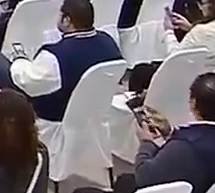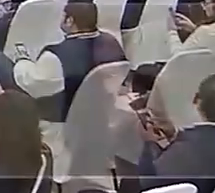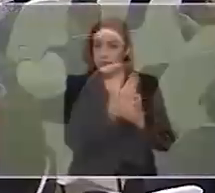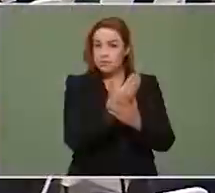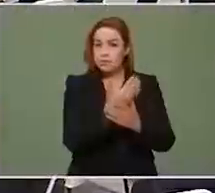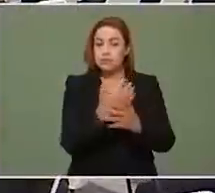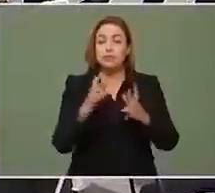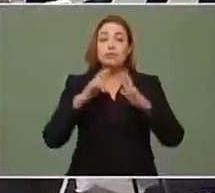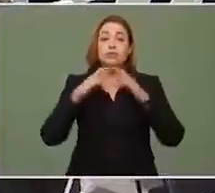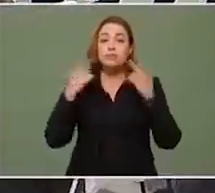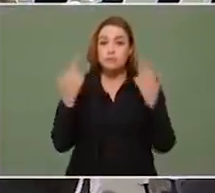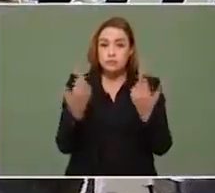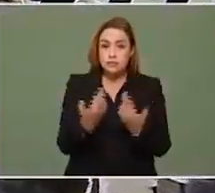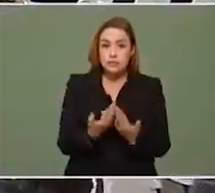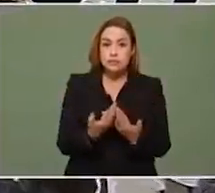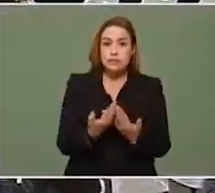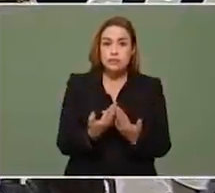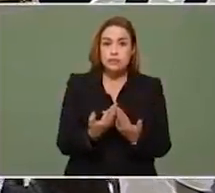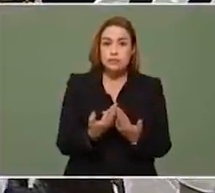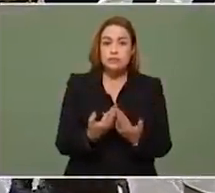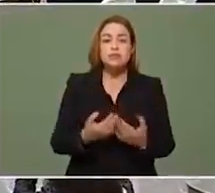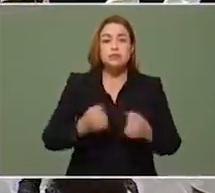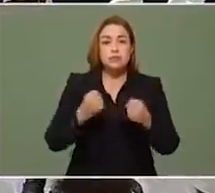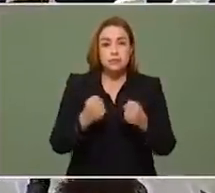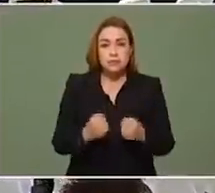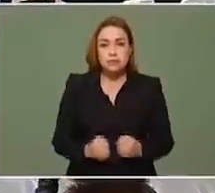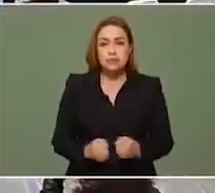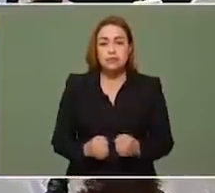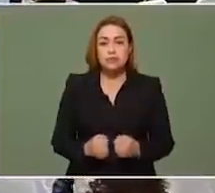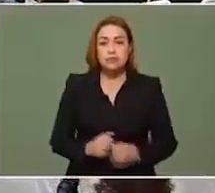reunión de seguridad